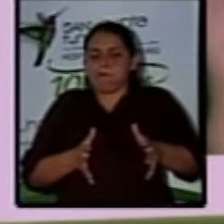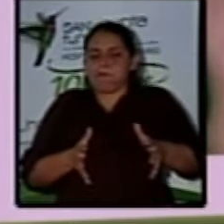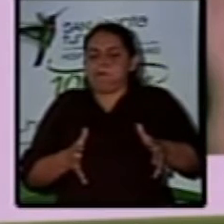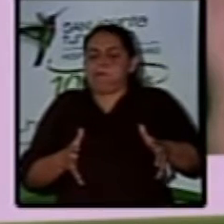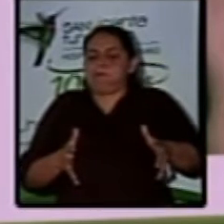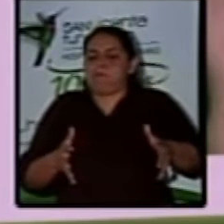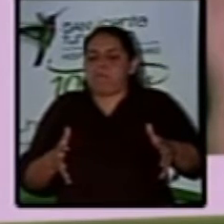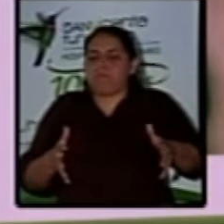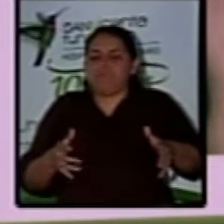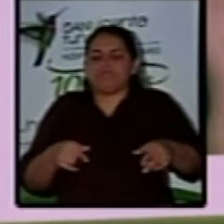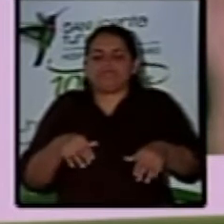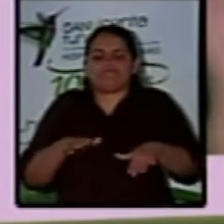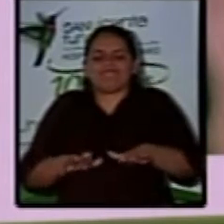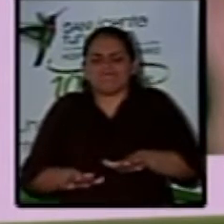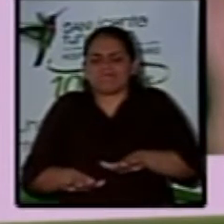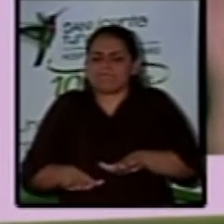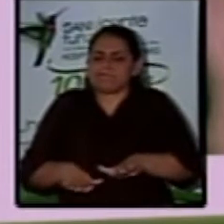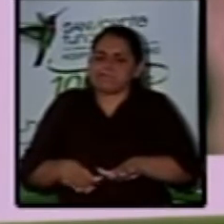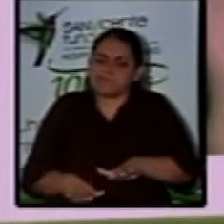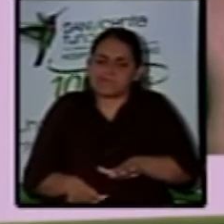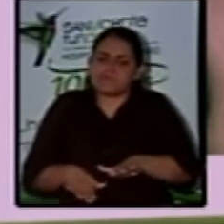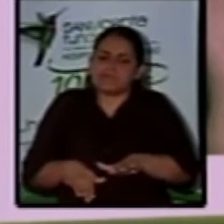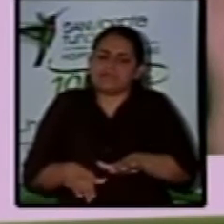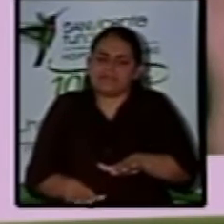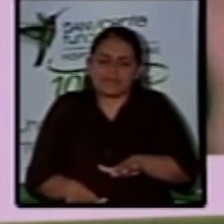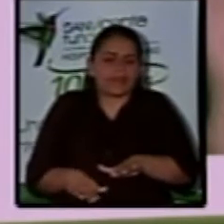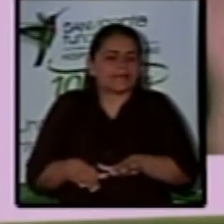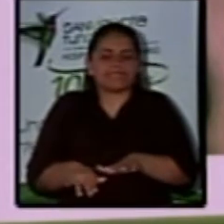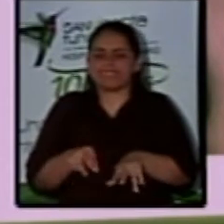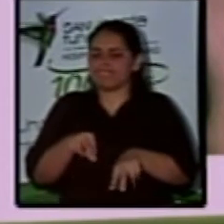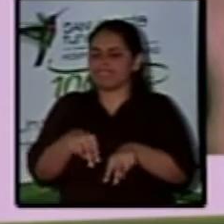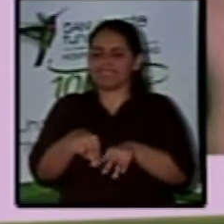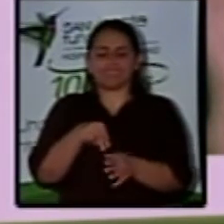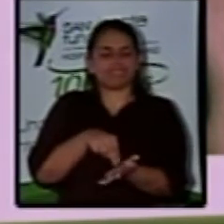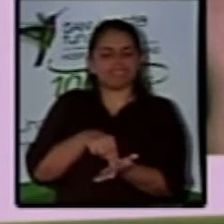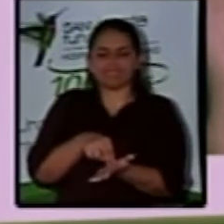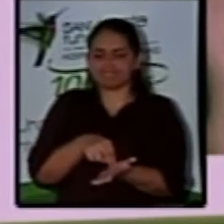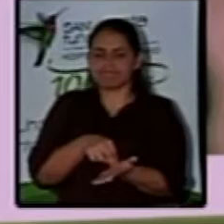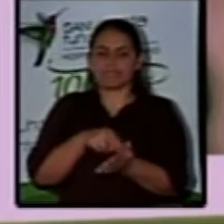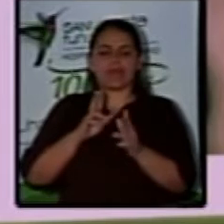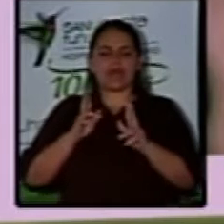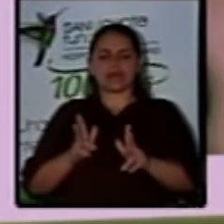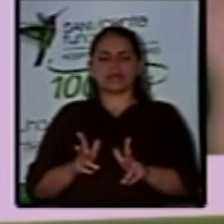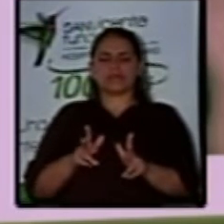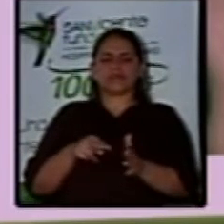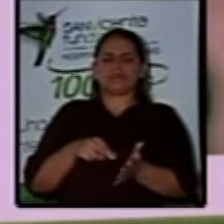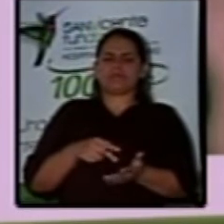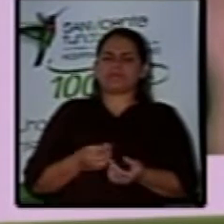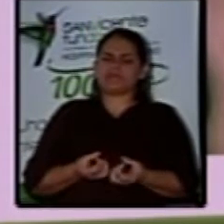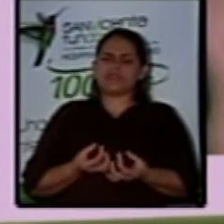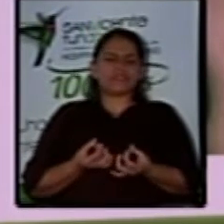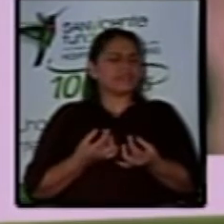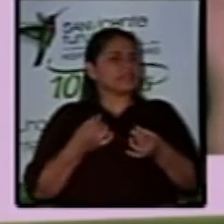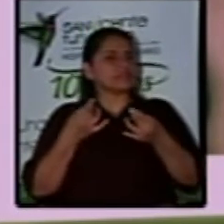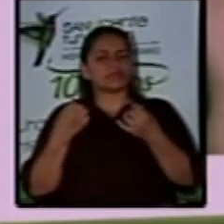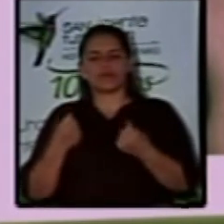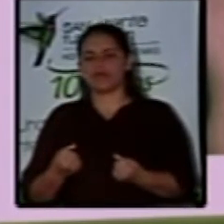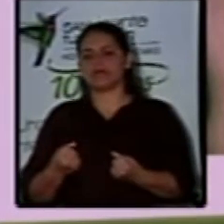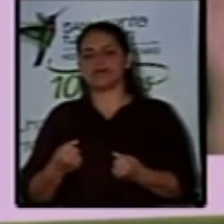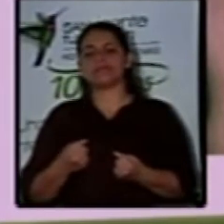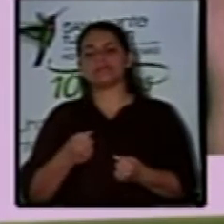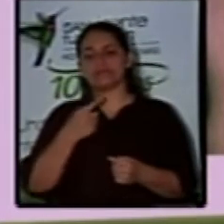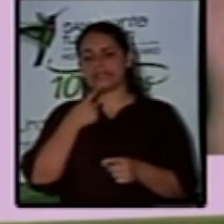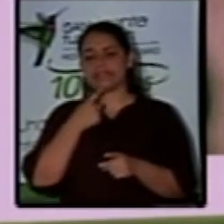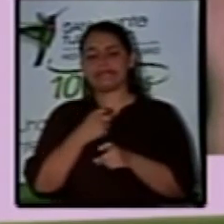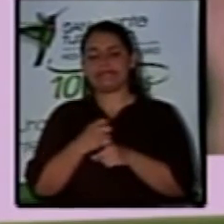con dolor y limitación funcional, o sea, dolor para la marcha, dolor en reposo incapacitante. Vemos que es